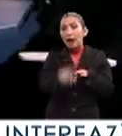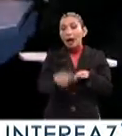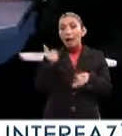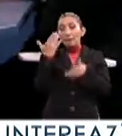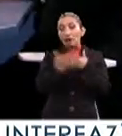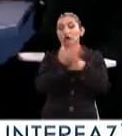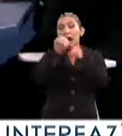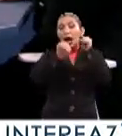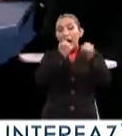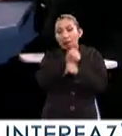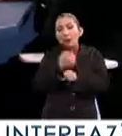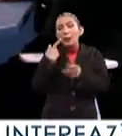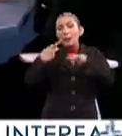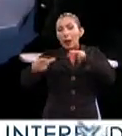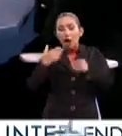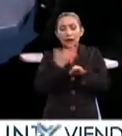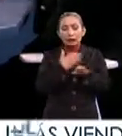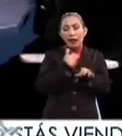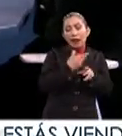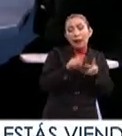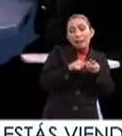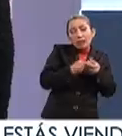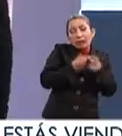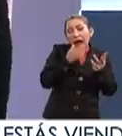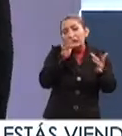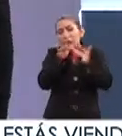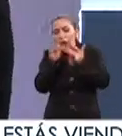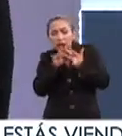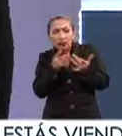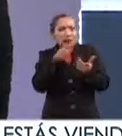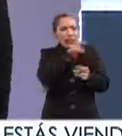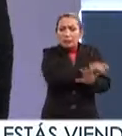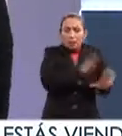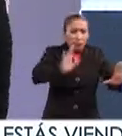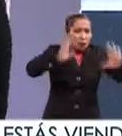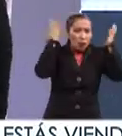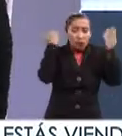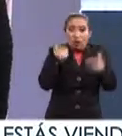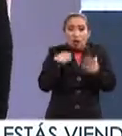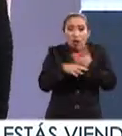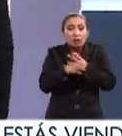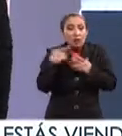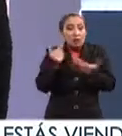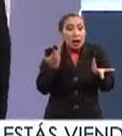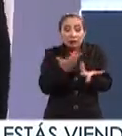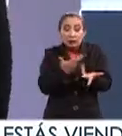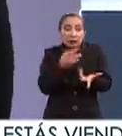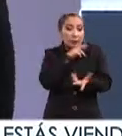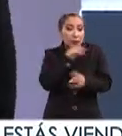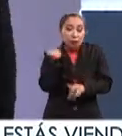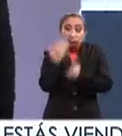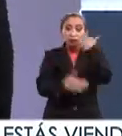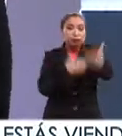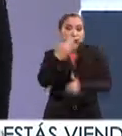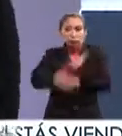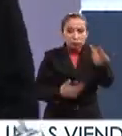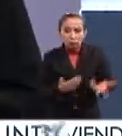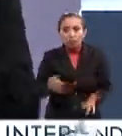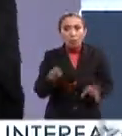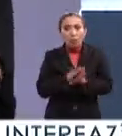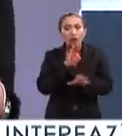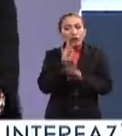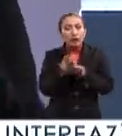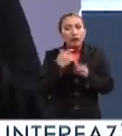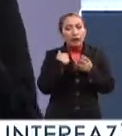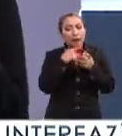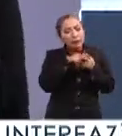los próximos años. Ahorita estamos en el proceso de abrir redes y todo. Fue tan rápido. Yo digo que las cosas cuando las tienes que hacer, se dan. O sea, como que todo